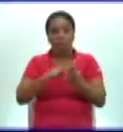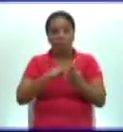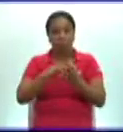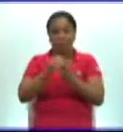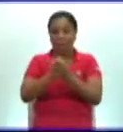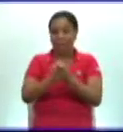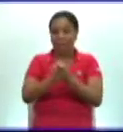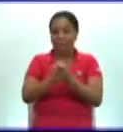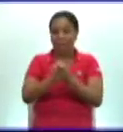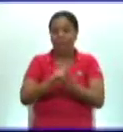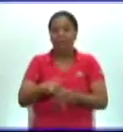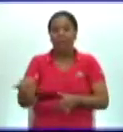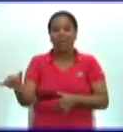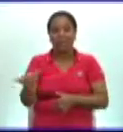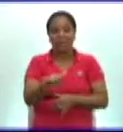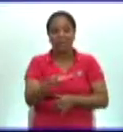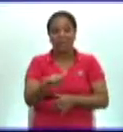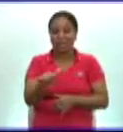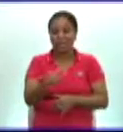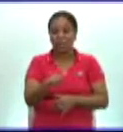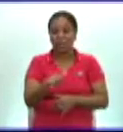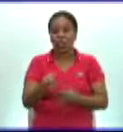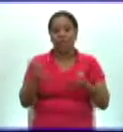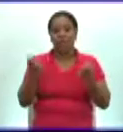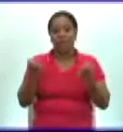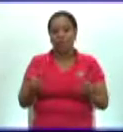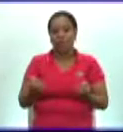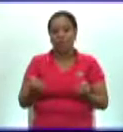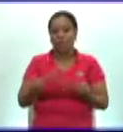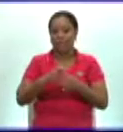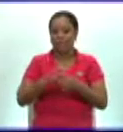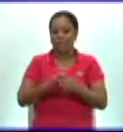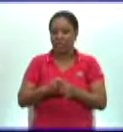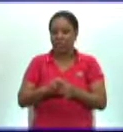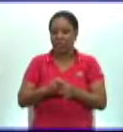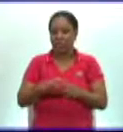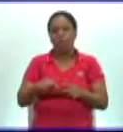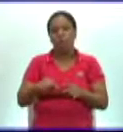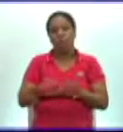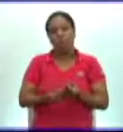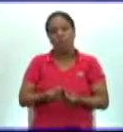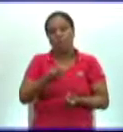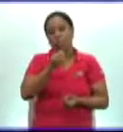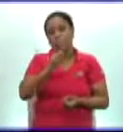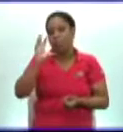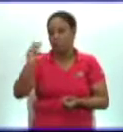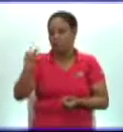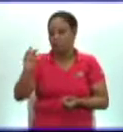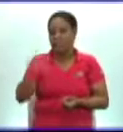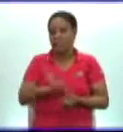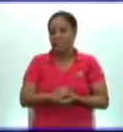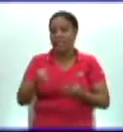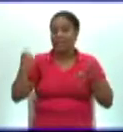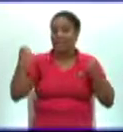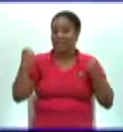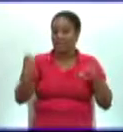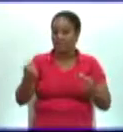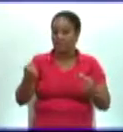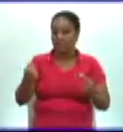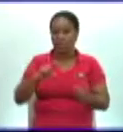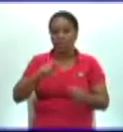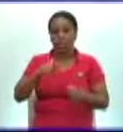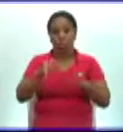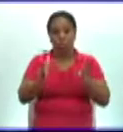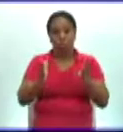el caso de la fuerza de gravedad. Por lo que podemos plantear que la fuerza con que un